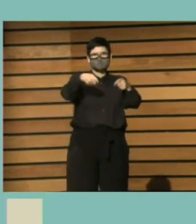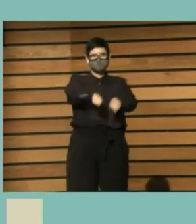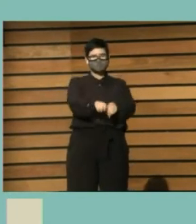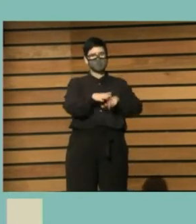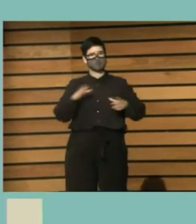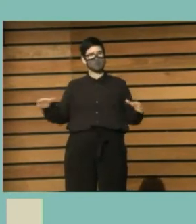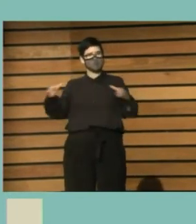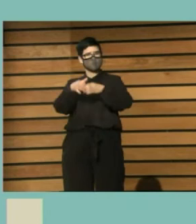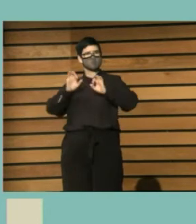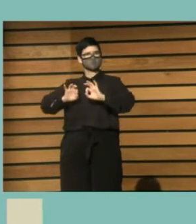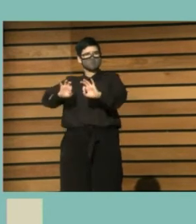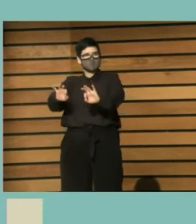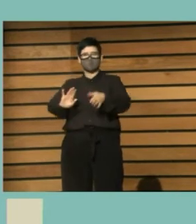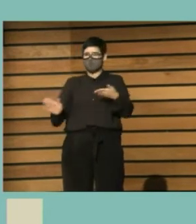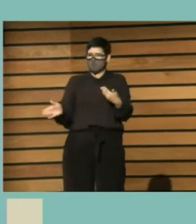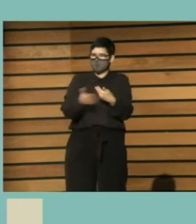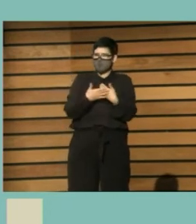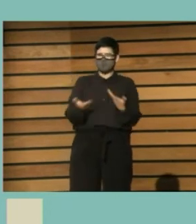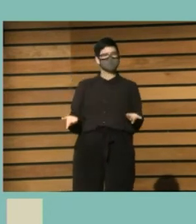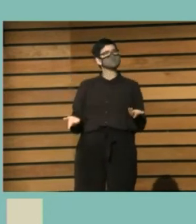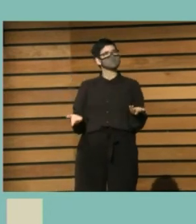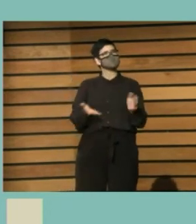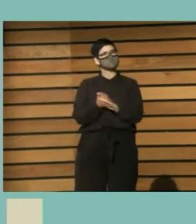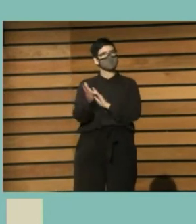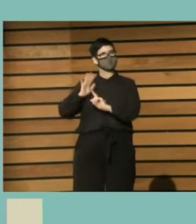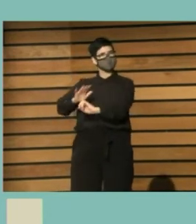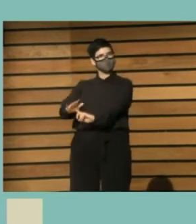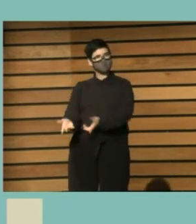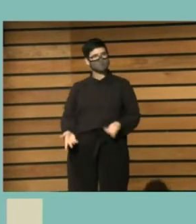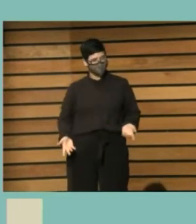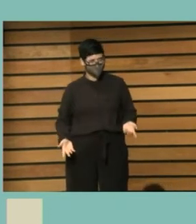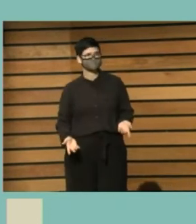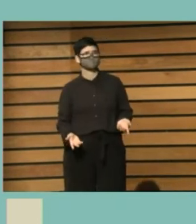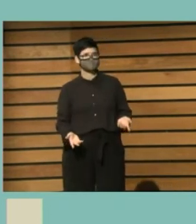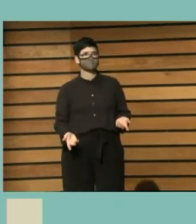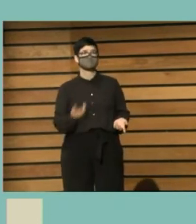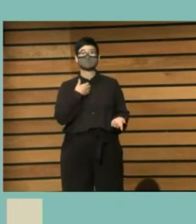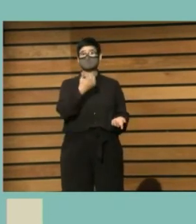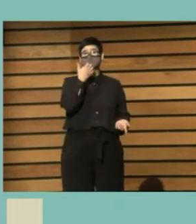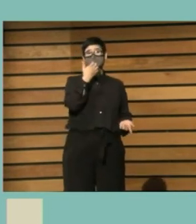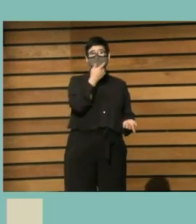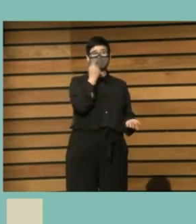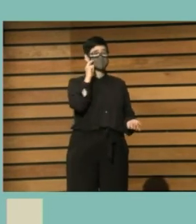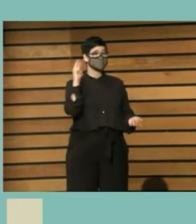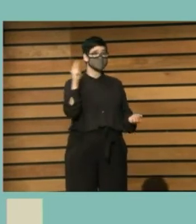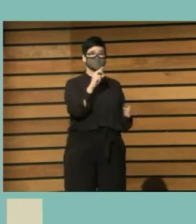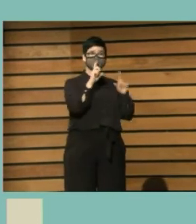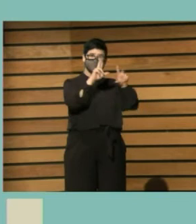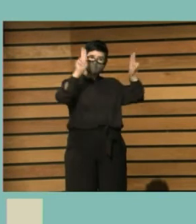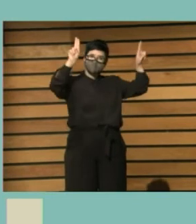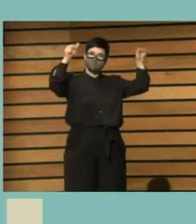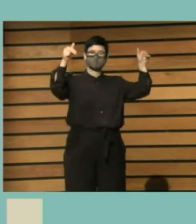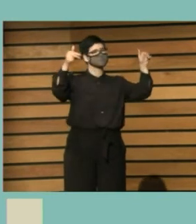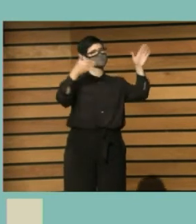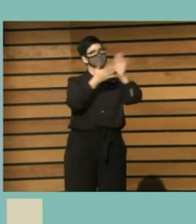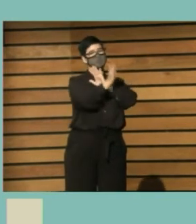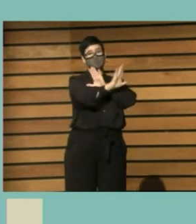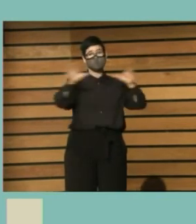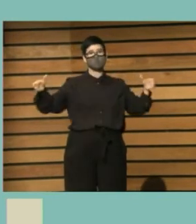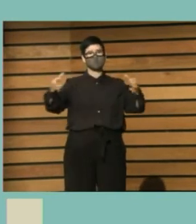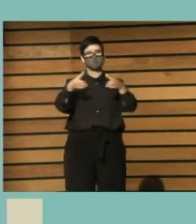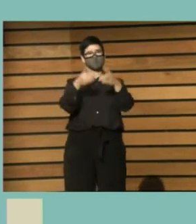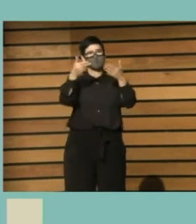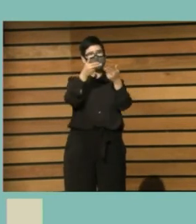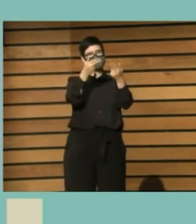especial? Esto es muy importante porque sin esto no vamos a llegar a toda la comunidad y nuestro compromiso